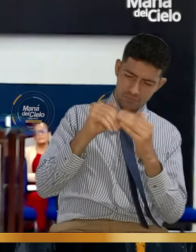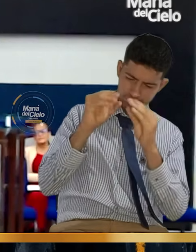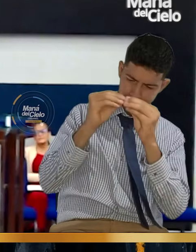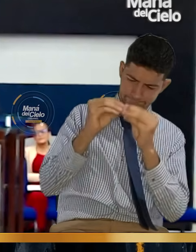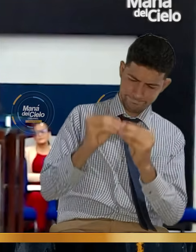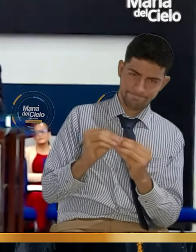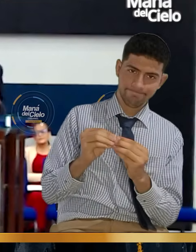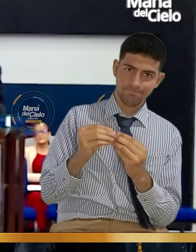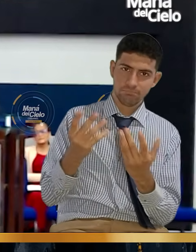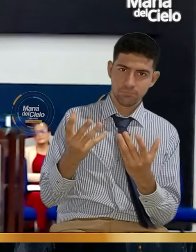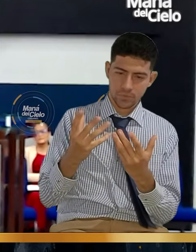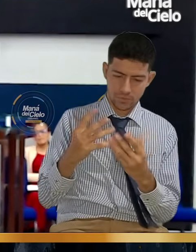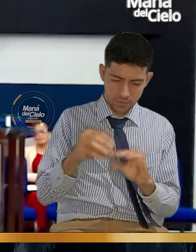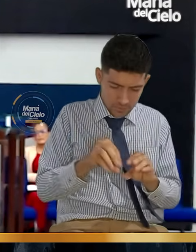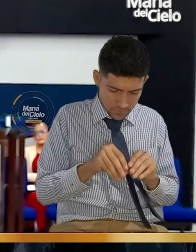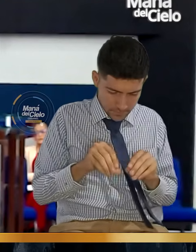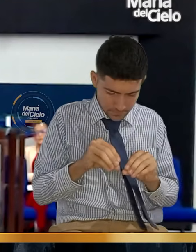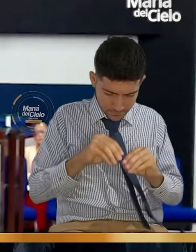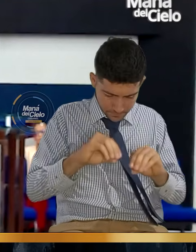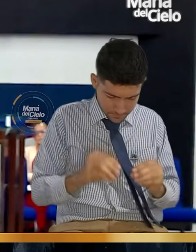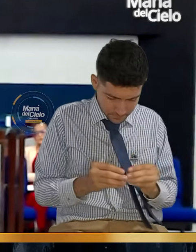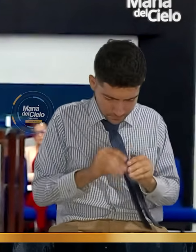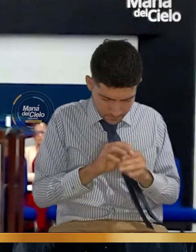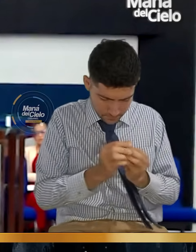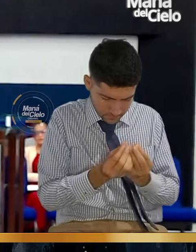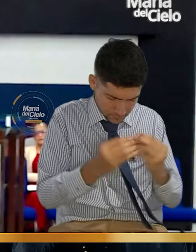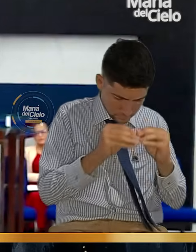Eso dice la palabra. Te recomiendo,